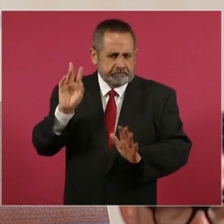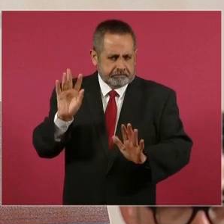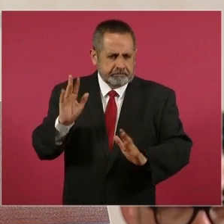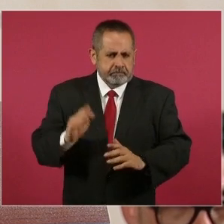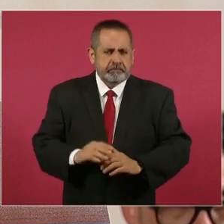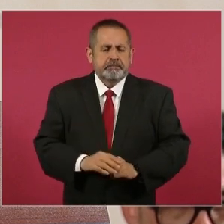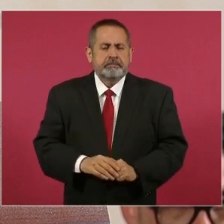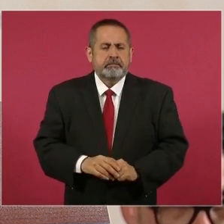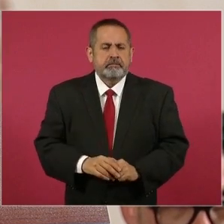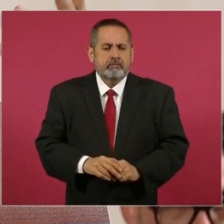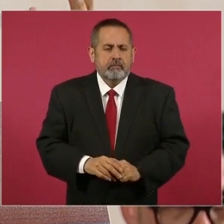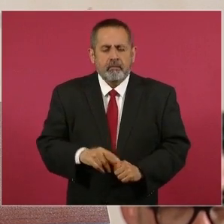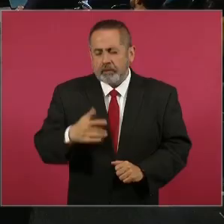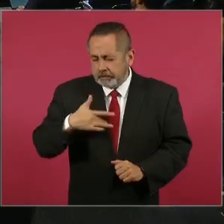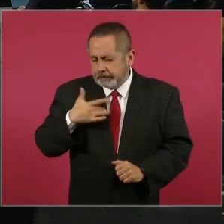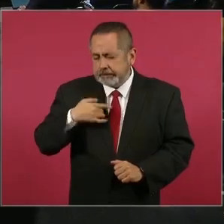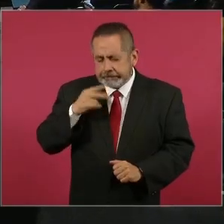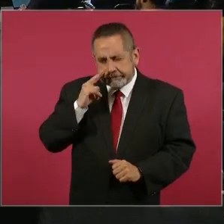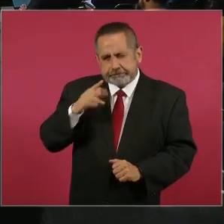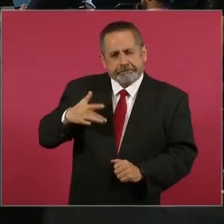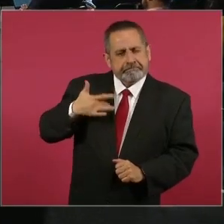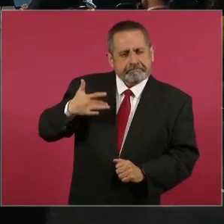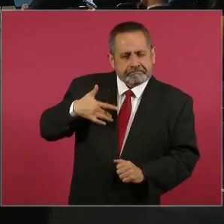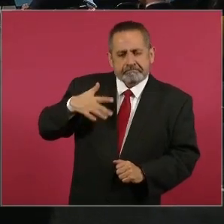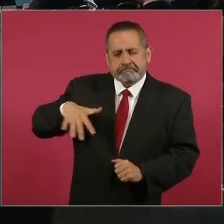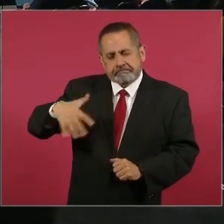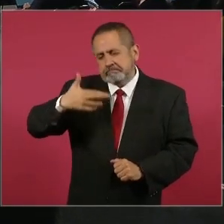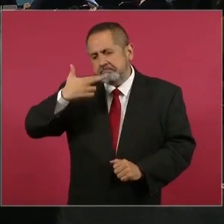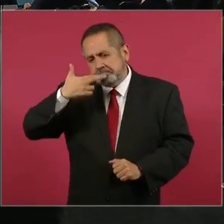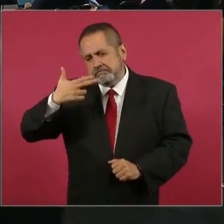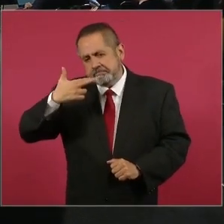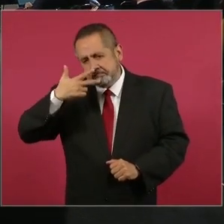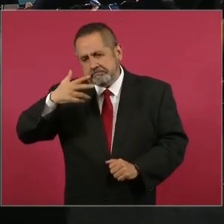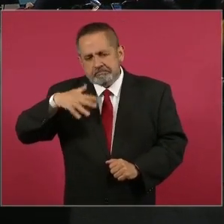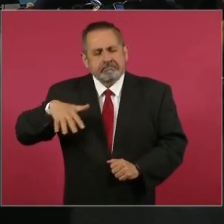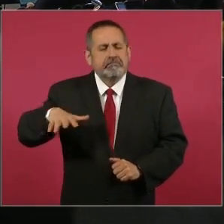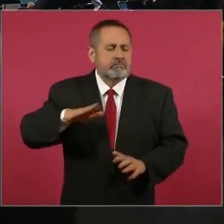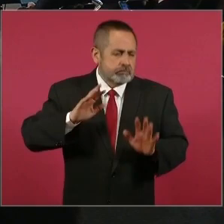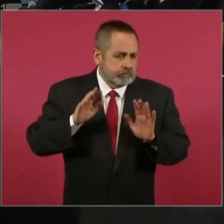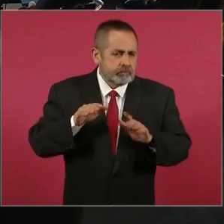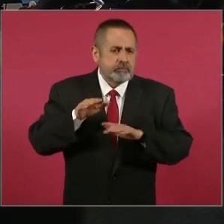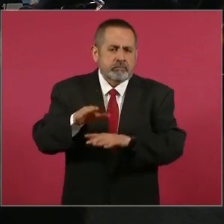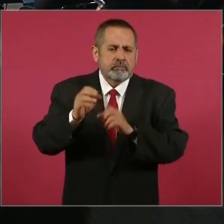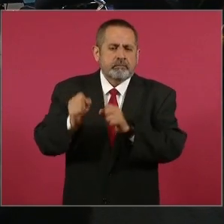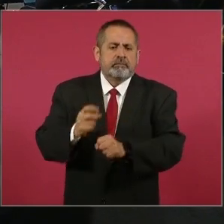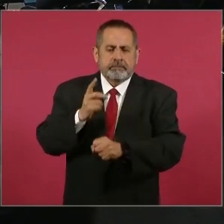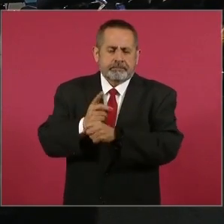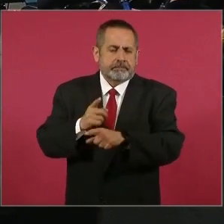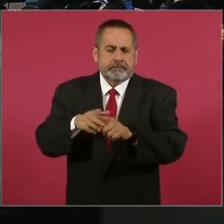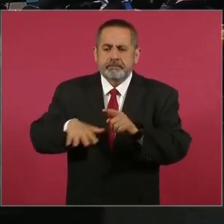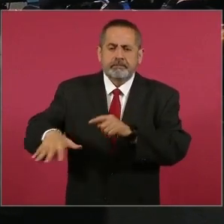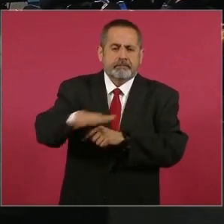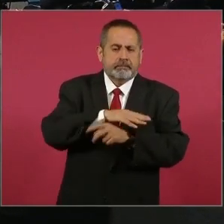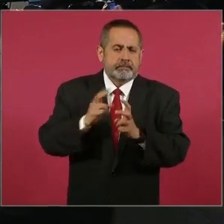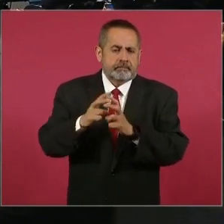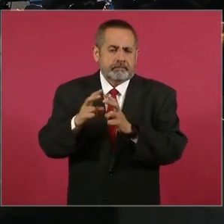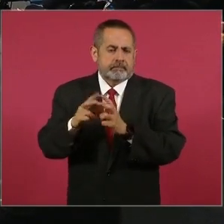detalle si percibo pues que está mejor en materia de seguridad